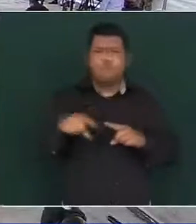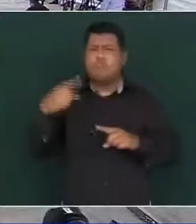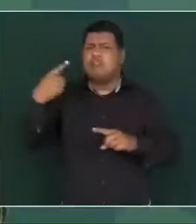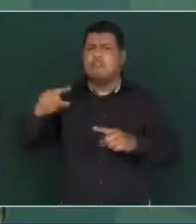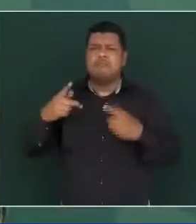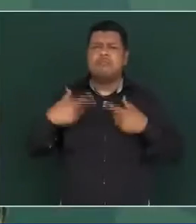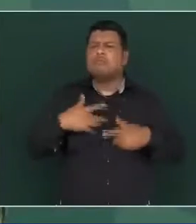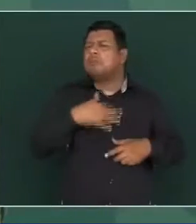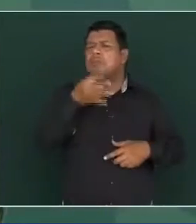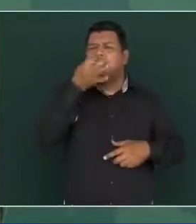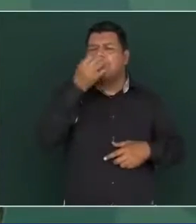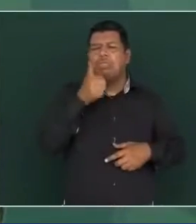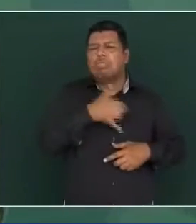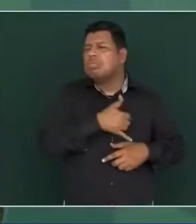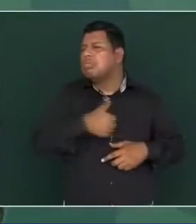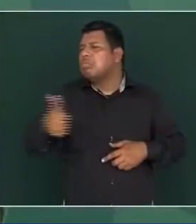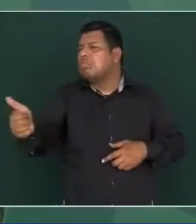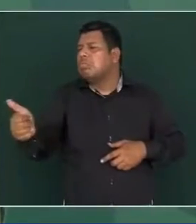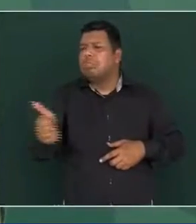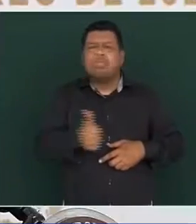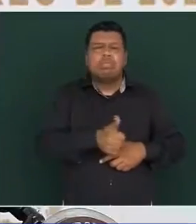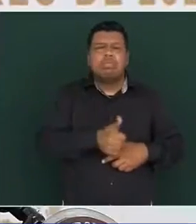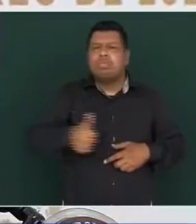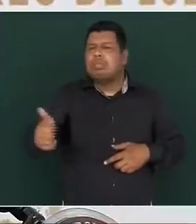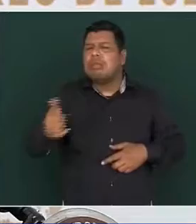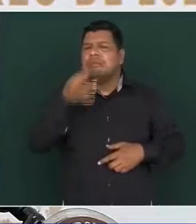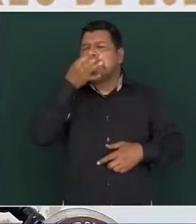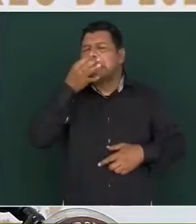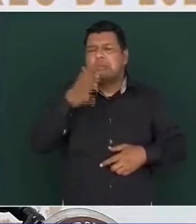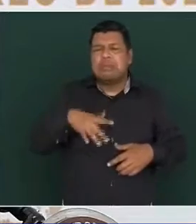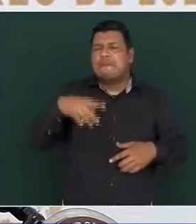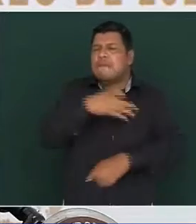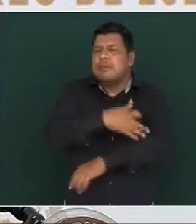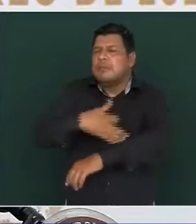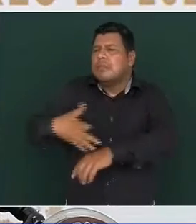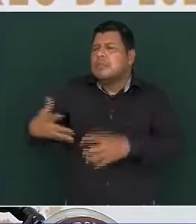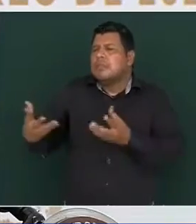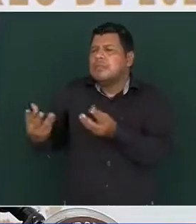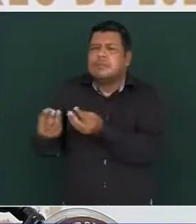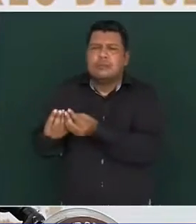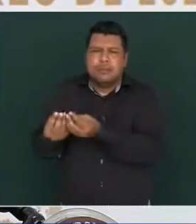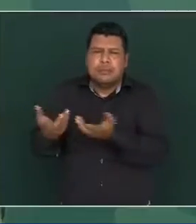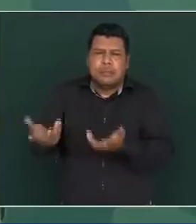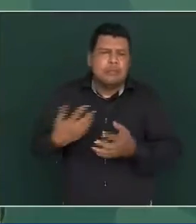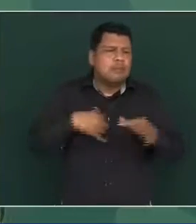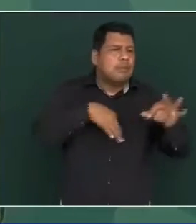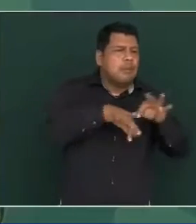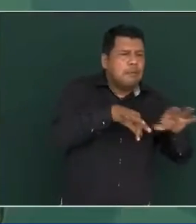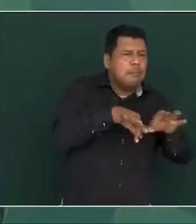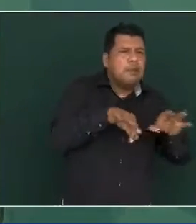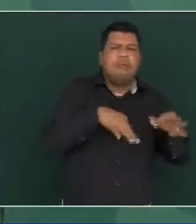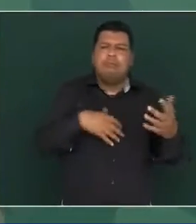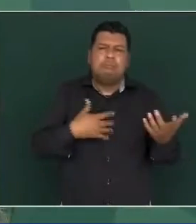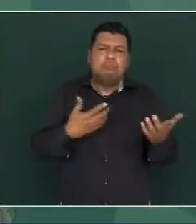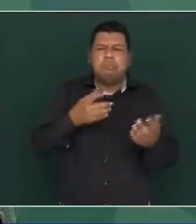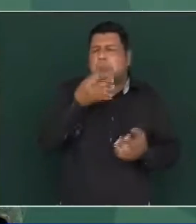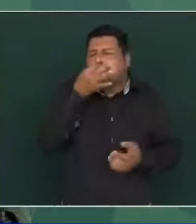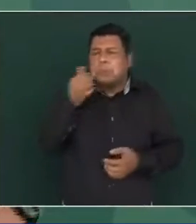la facilidad de estar ahí cercano a su familia y atendiendo su trabajo.